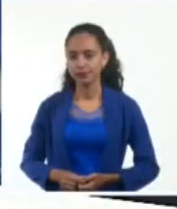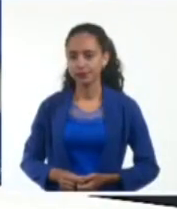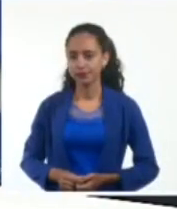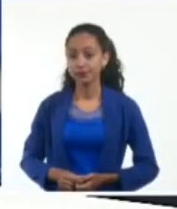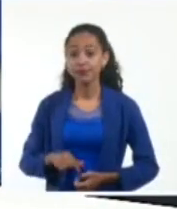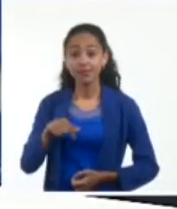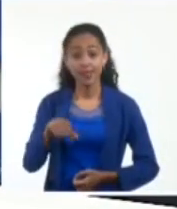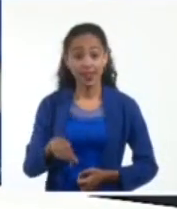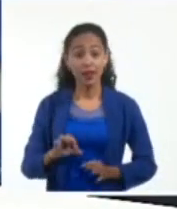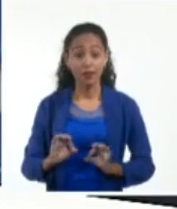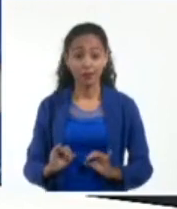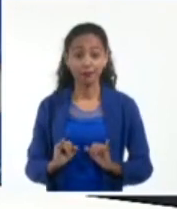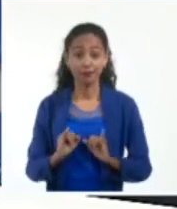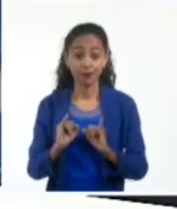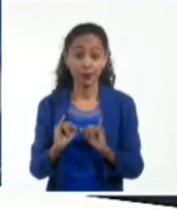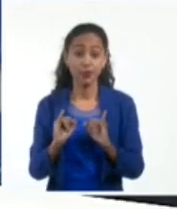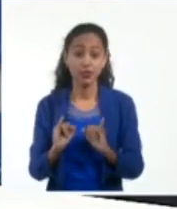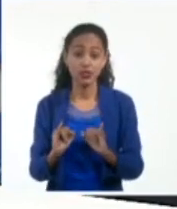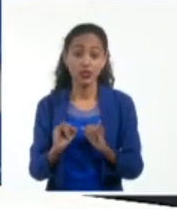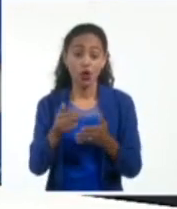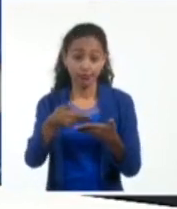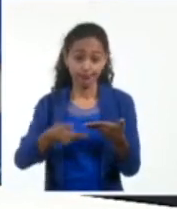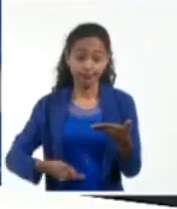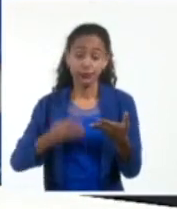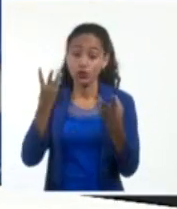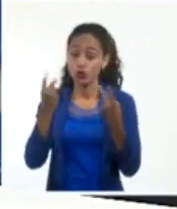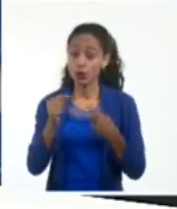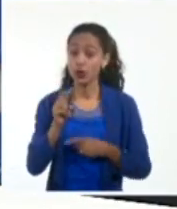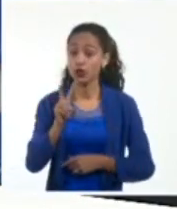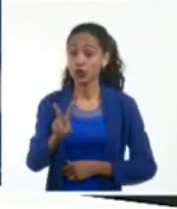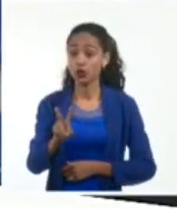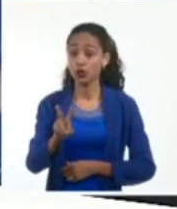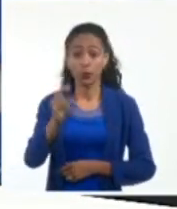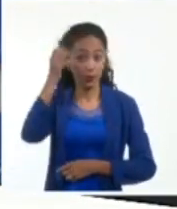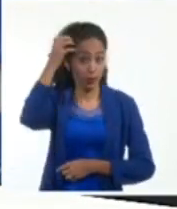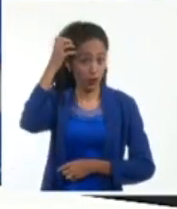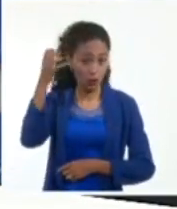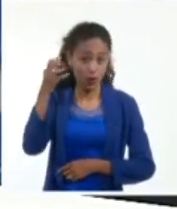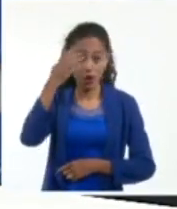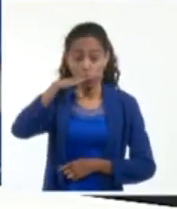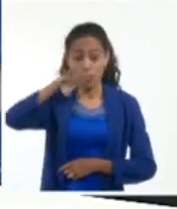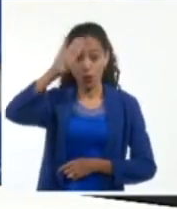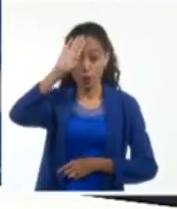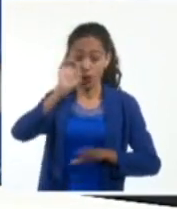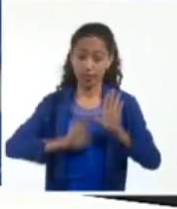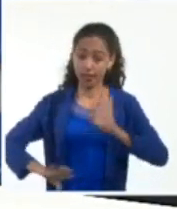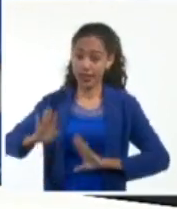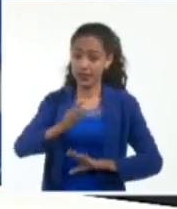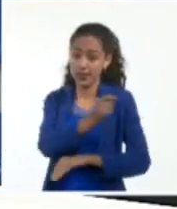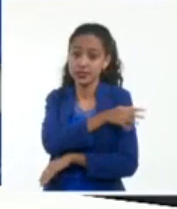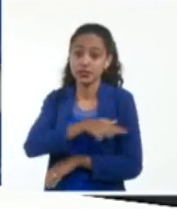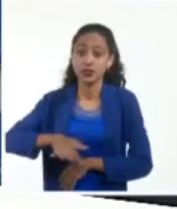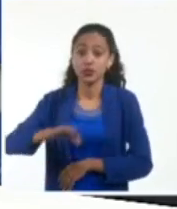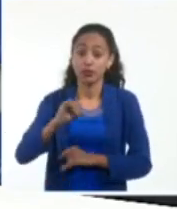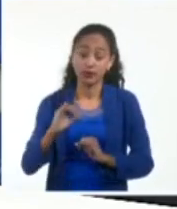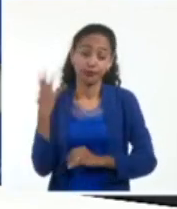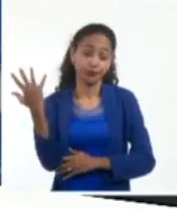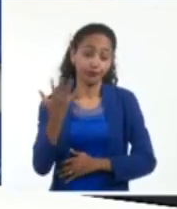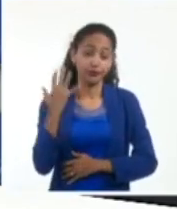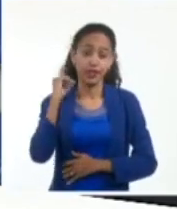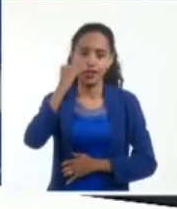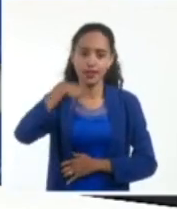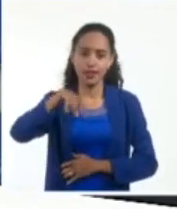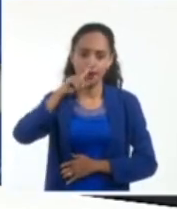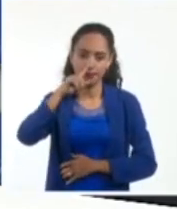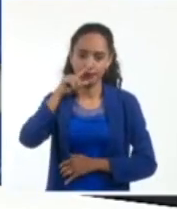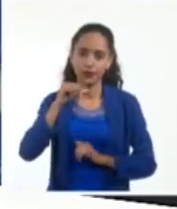A continuación, compartimos la nota informativa número 2 del Estado Mayor Nacional de la Defensa Civil sobre la tormenta tropical